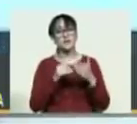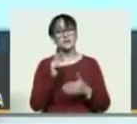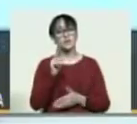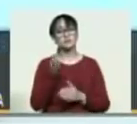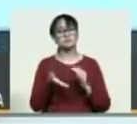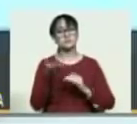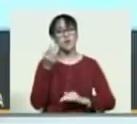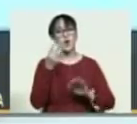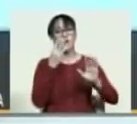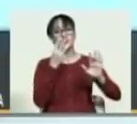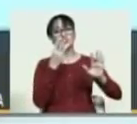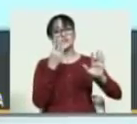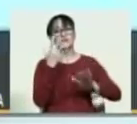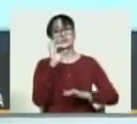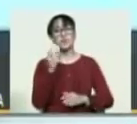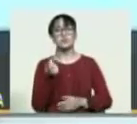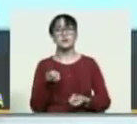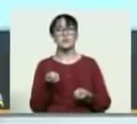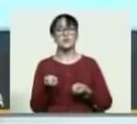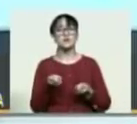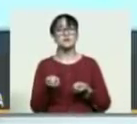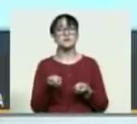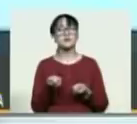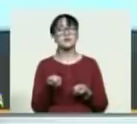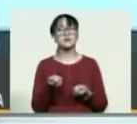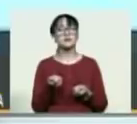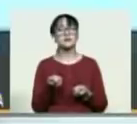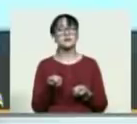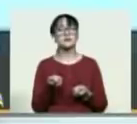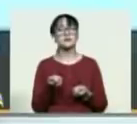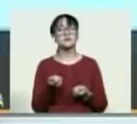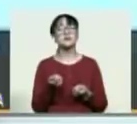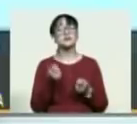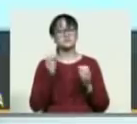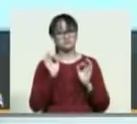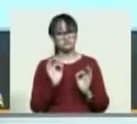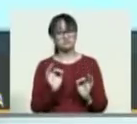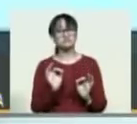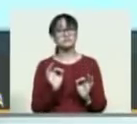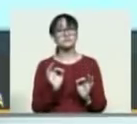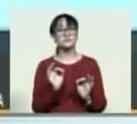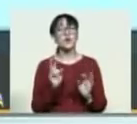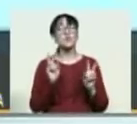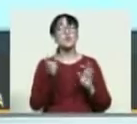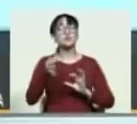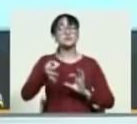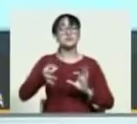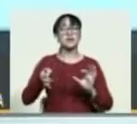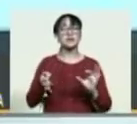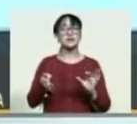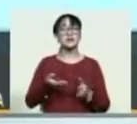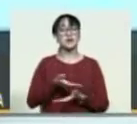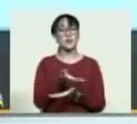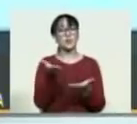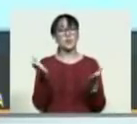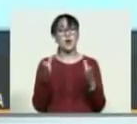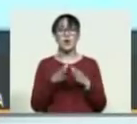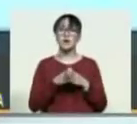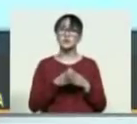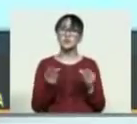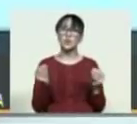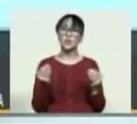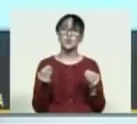a 850 bolívares. Y por esa vía, el nuevo cesta a tique de ustedes, muchachos,